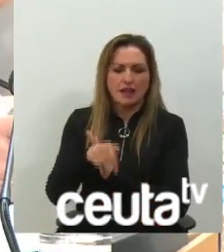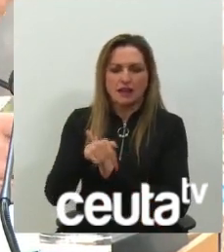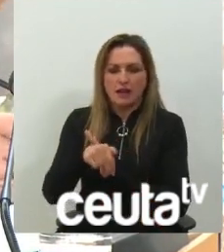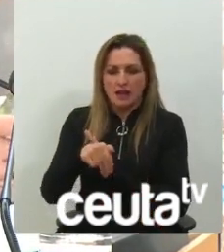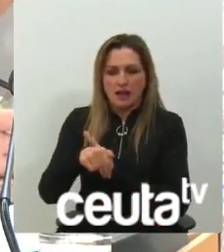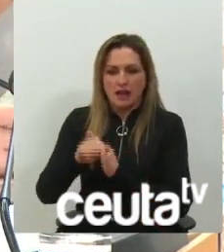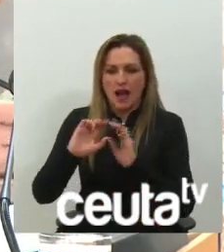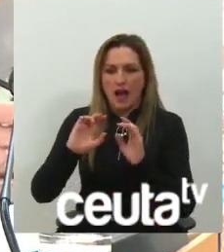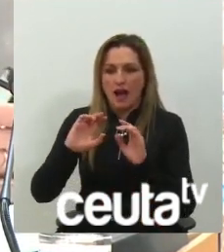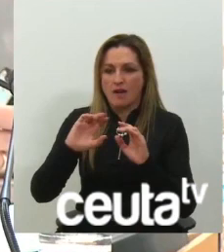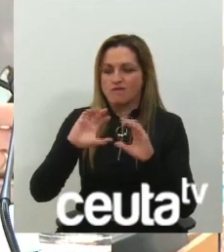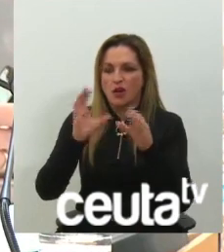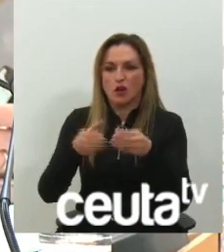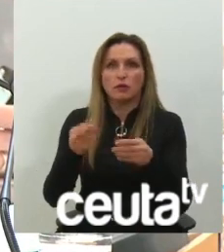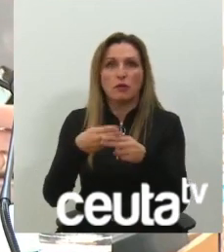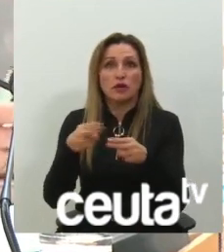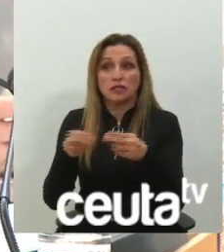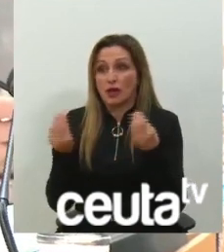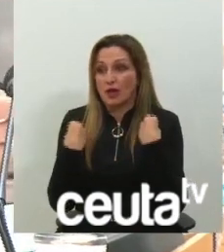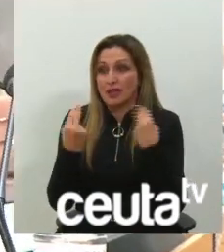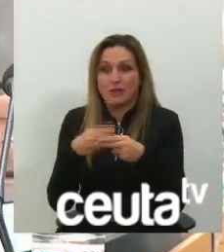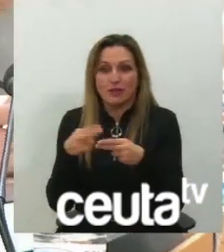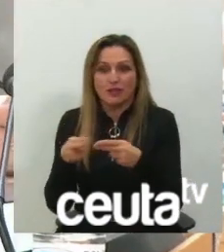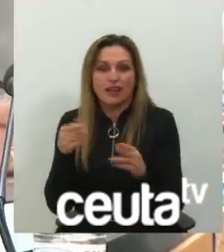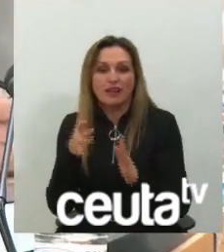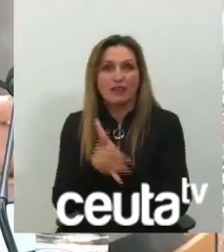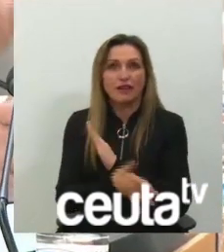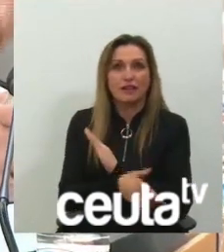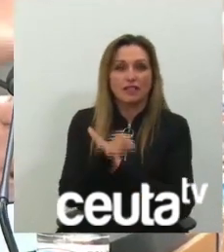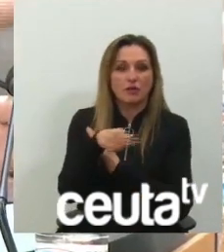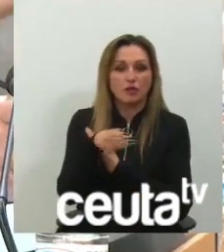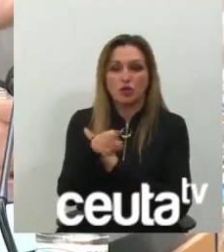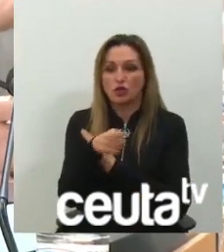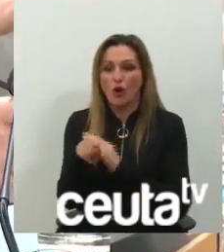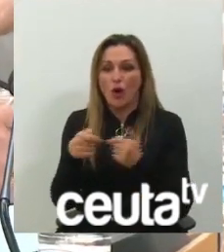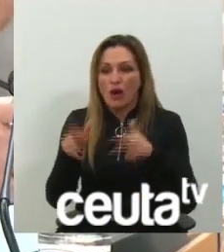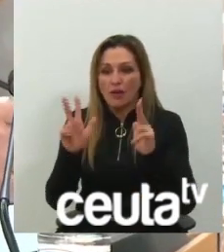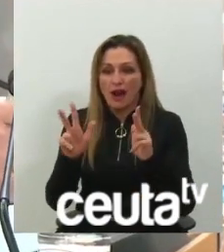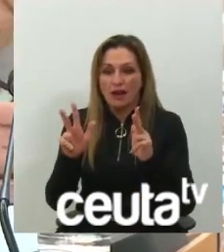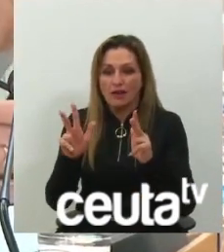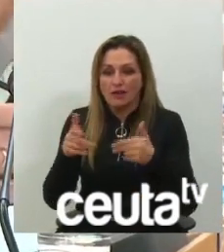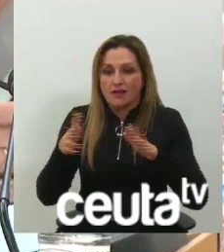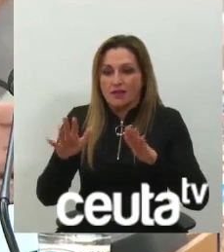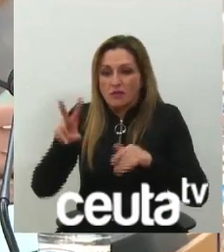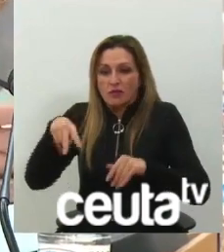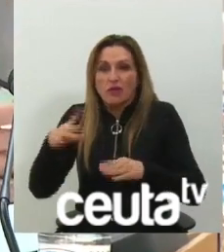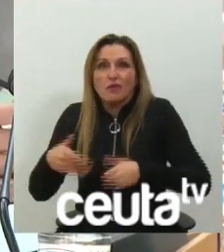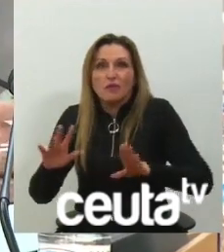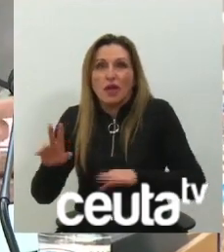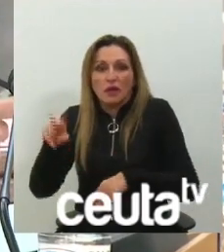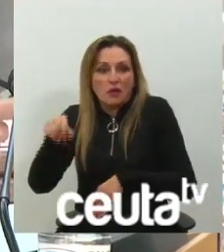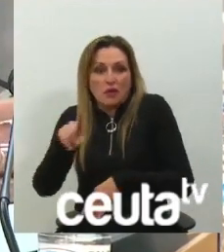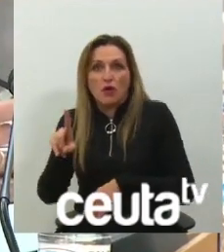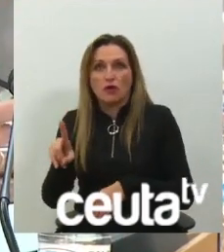definirse no ustedes qué es lo que son porque yo no acabo de entenderlo dice que son liberales pero es que no lo son no son un